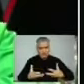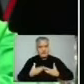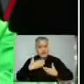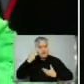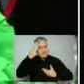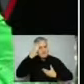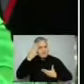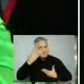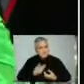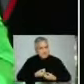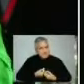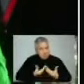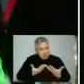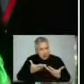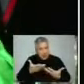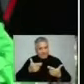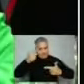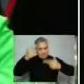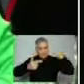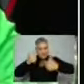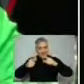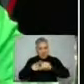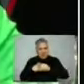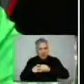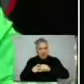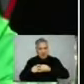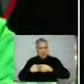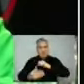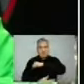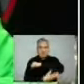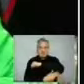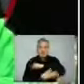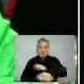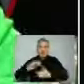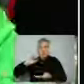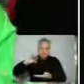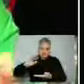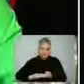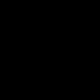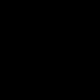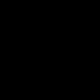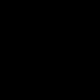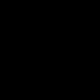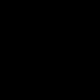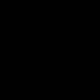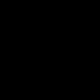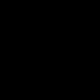la política para eliminar la pobreza. Y bueno, le deseamos todo el éxito posible.